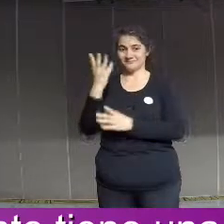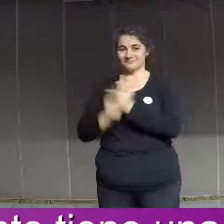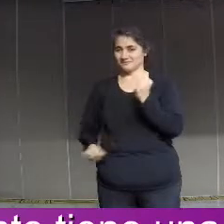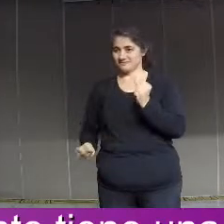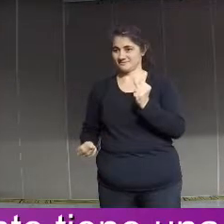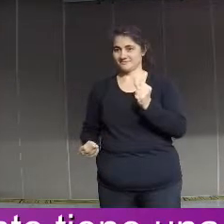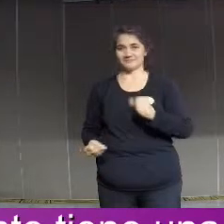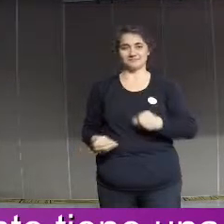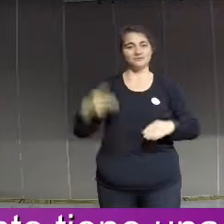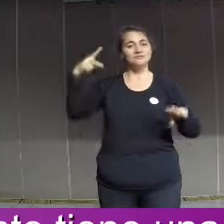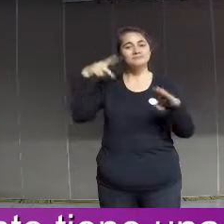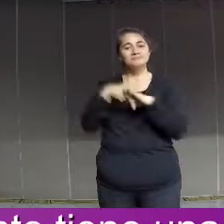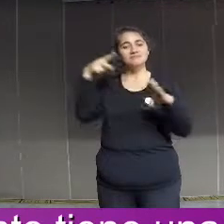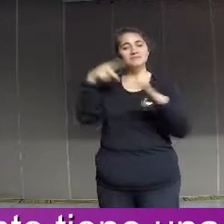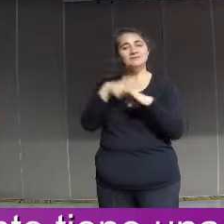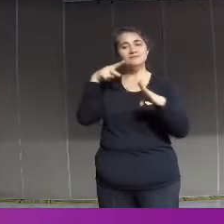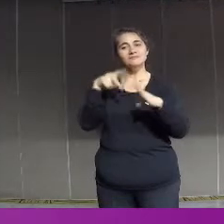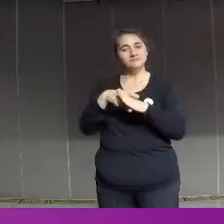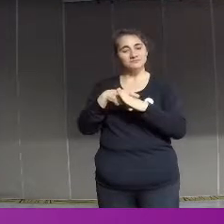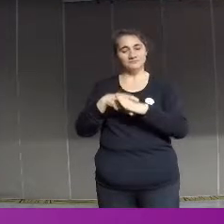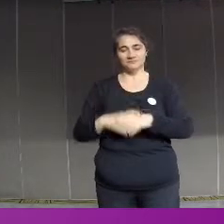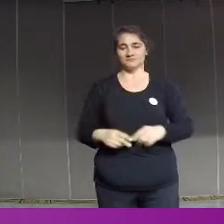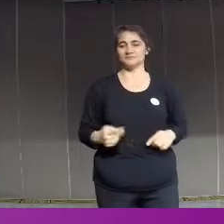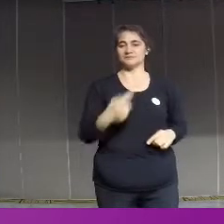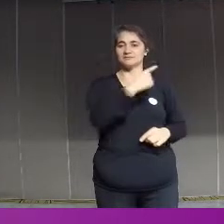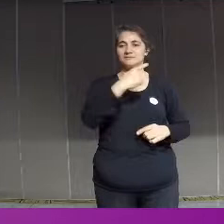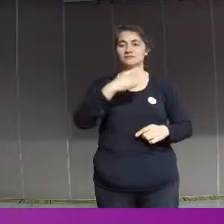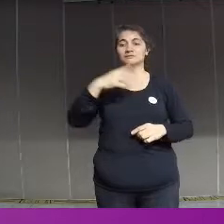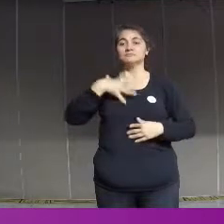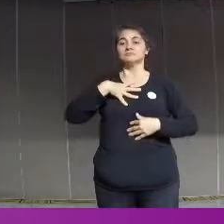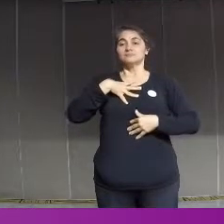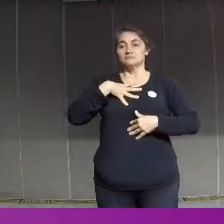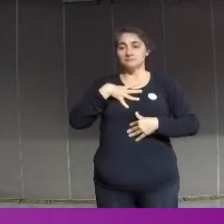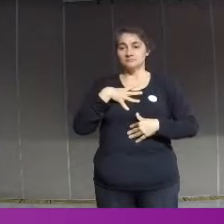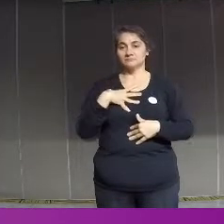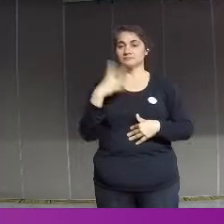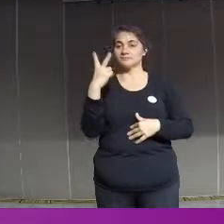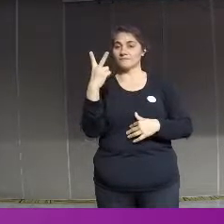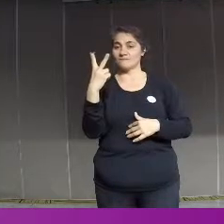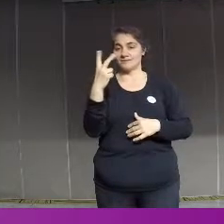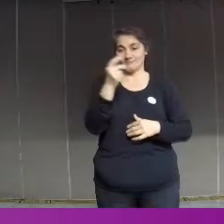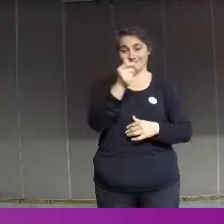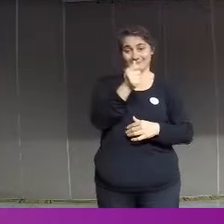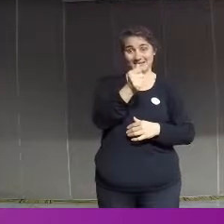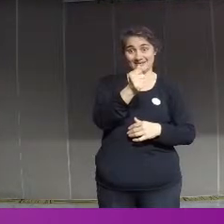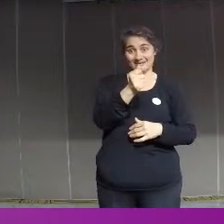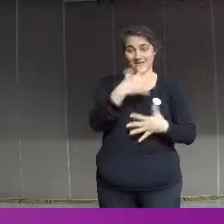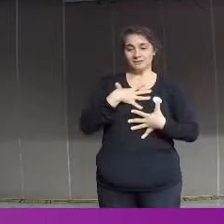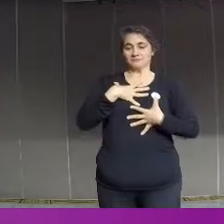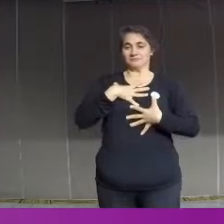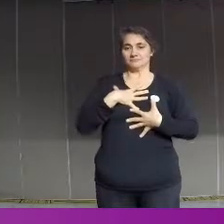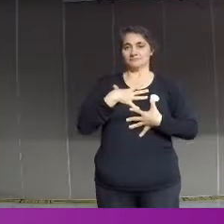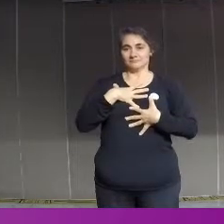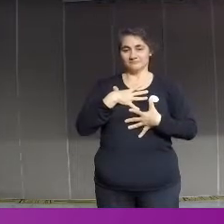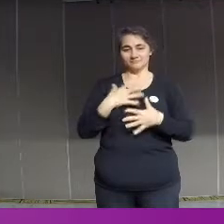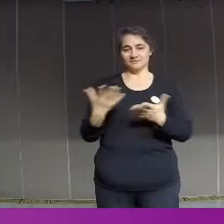perdón. Ahí está. En la protección de la vía aérea, en la hidratación y en la acumulación de secreciones, ¿sí?